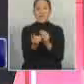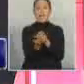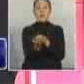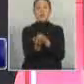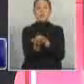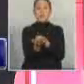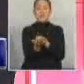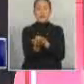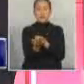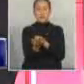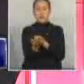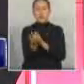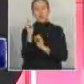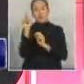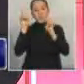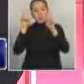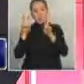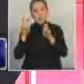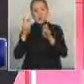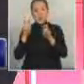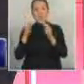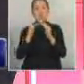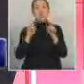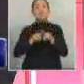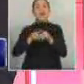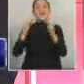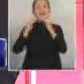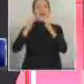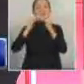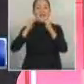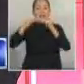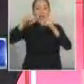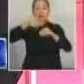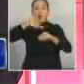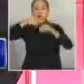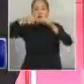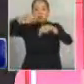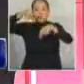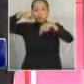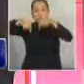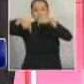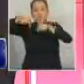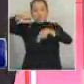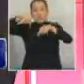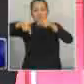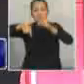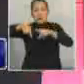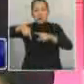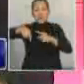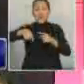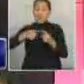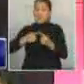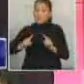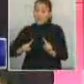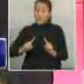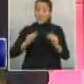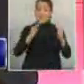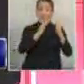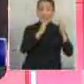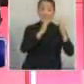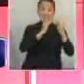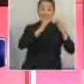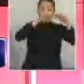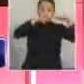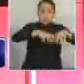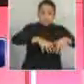Agostini, una cosa es tener goteras en el techo, y otra cosa es cuando la mitad del techo está malo, porque tú sabes que hay un estudio que señala